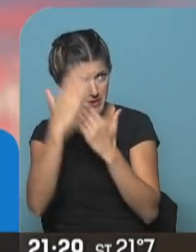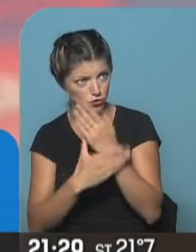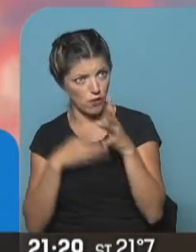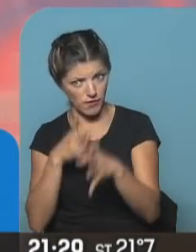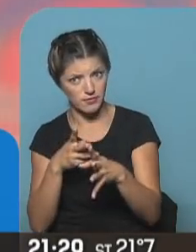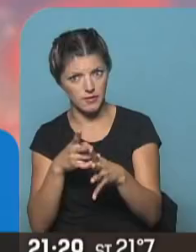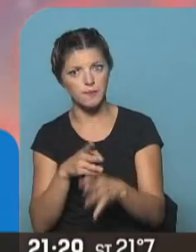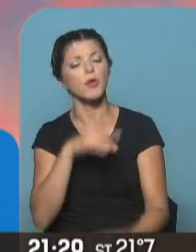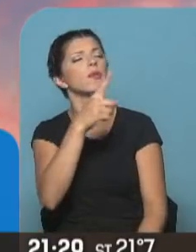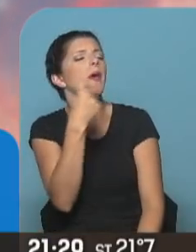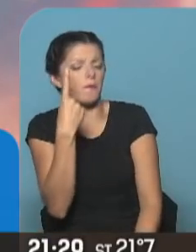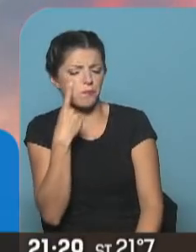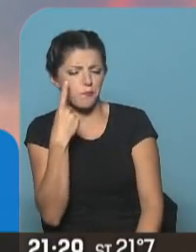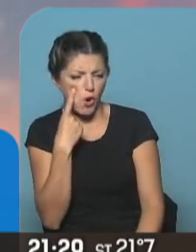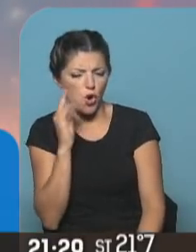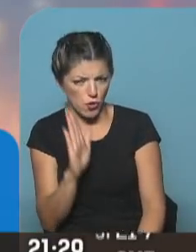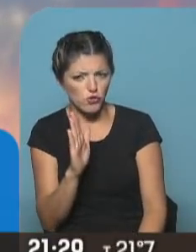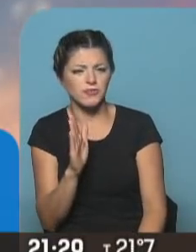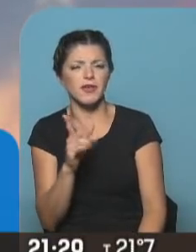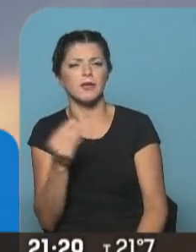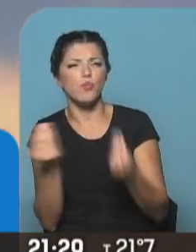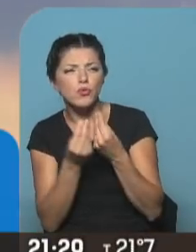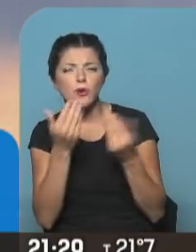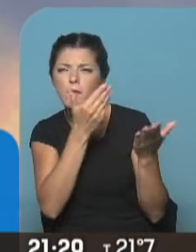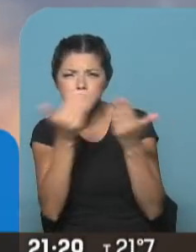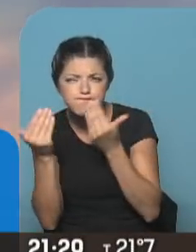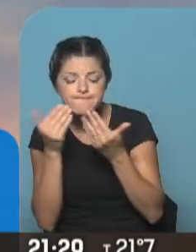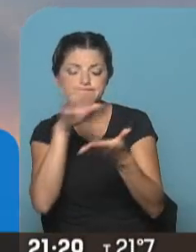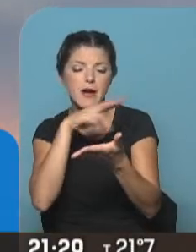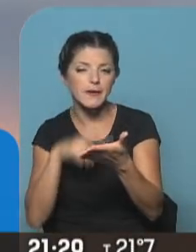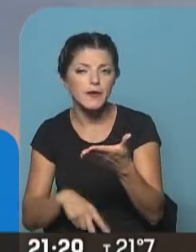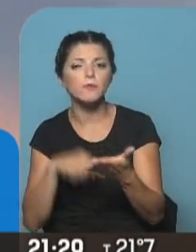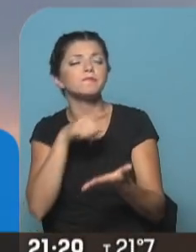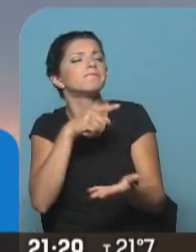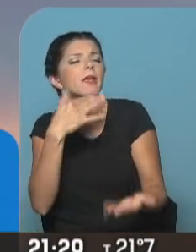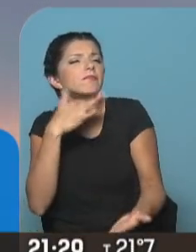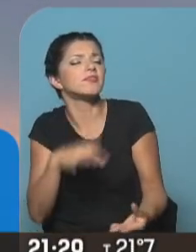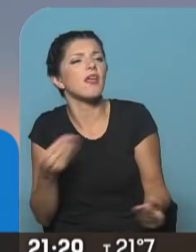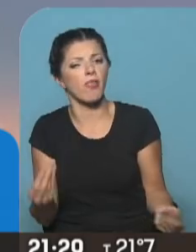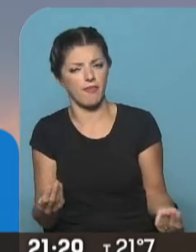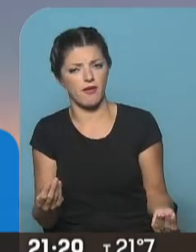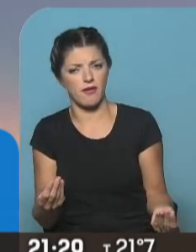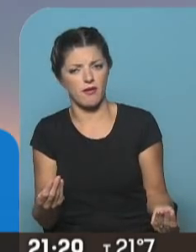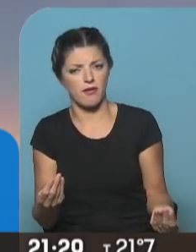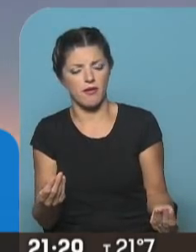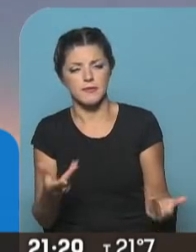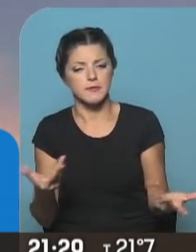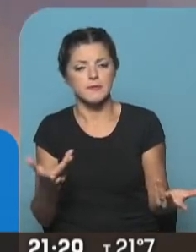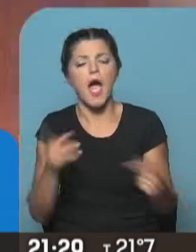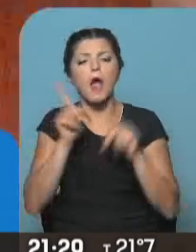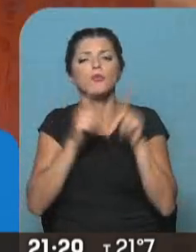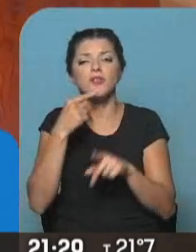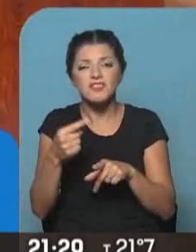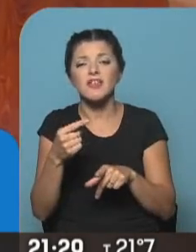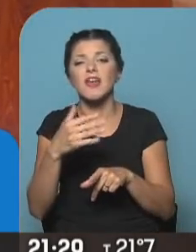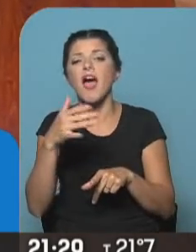como conoce al submarino y por todo lo que ha escuchado y ha leído y por lo que... ¿Qué interpreta? ¿Pudo haber ocurrido, como se dice, una entrada de